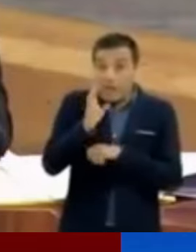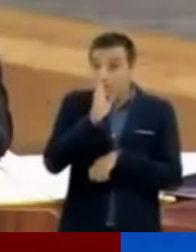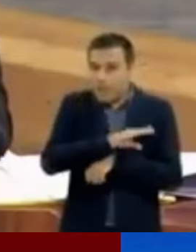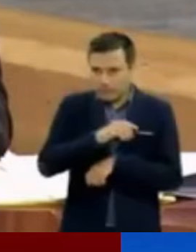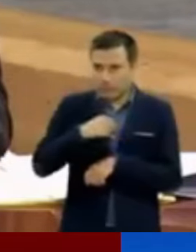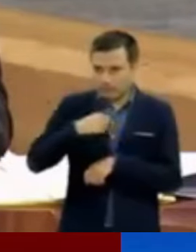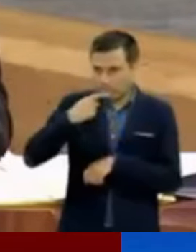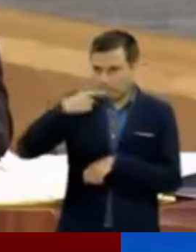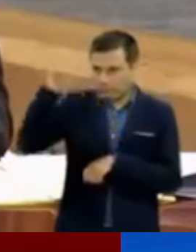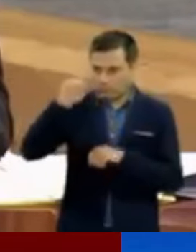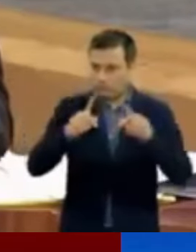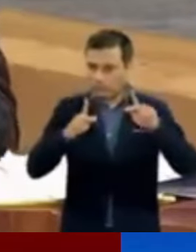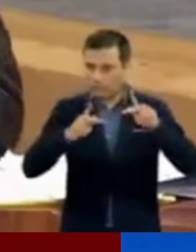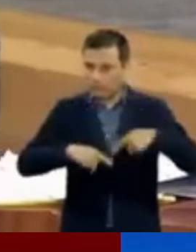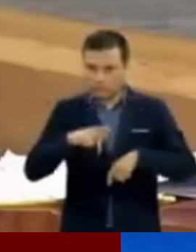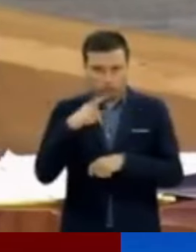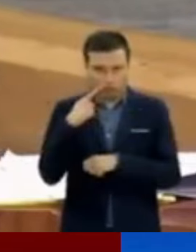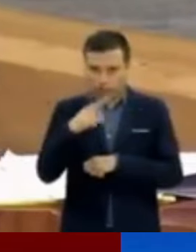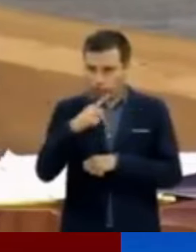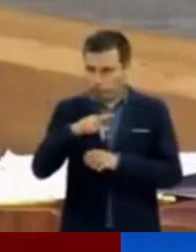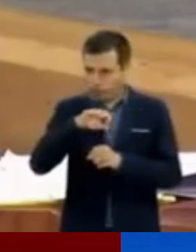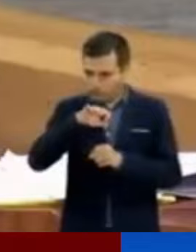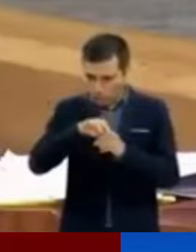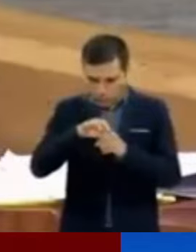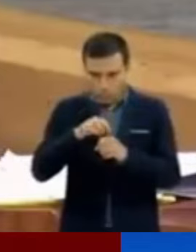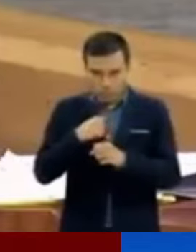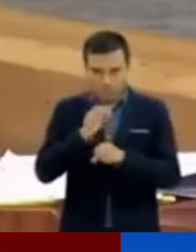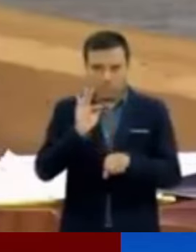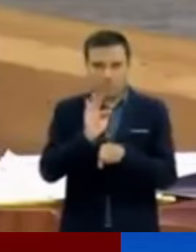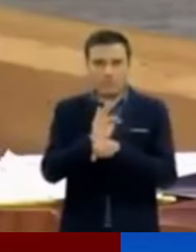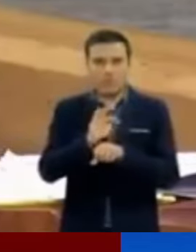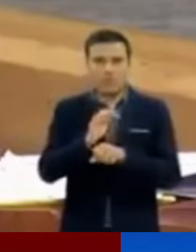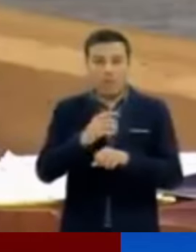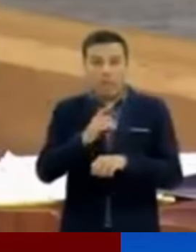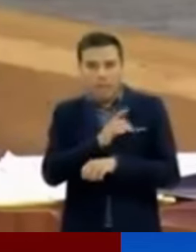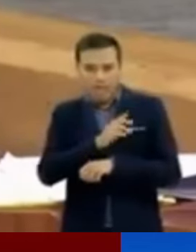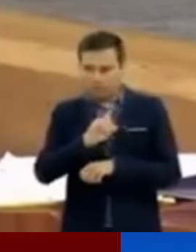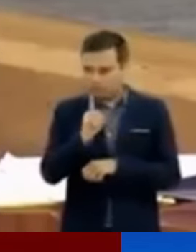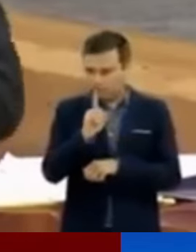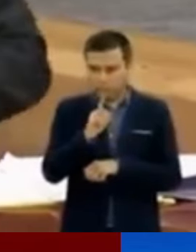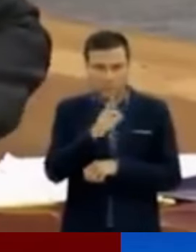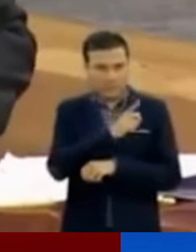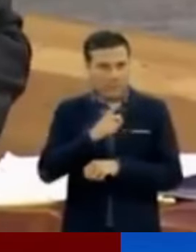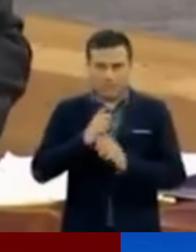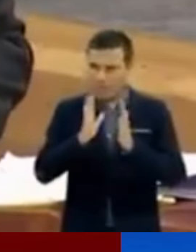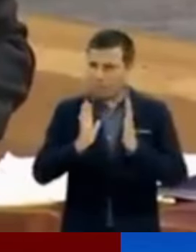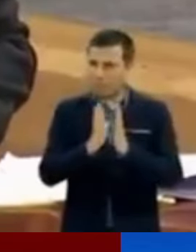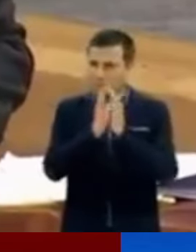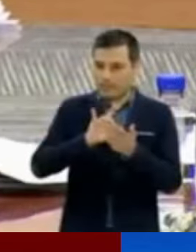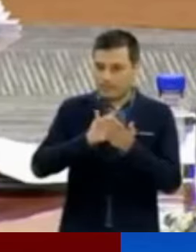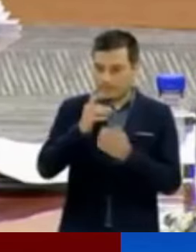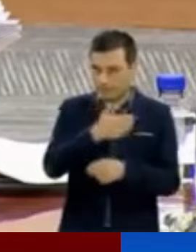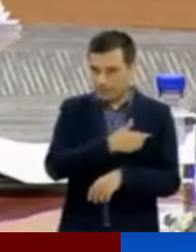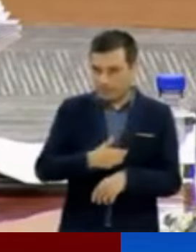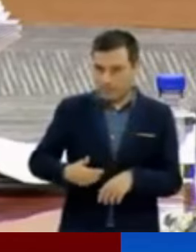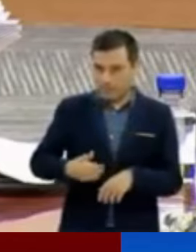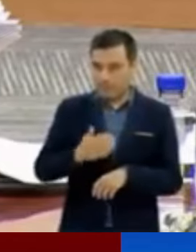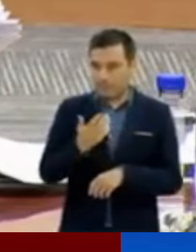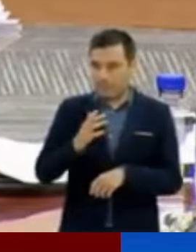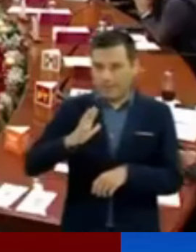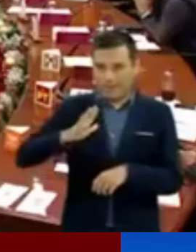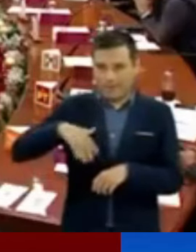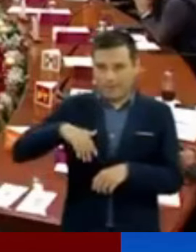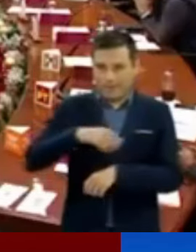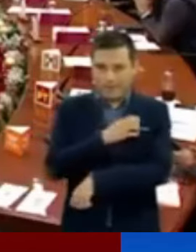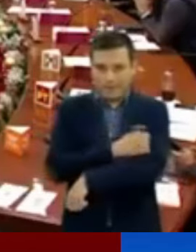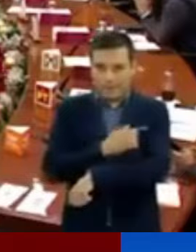y va a defender el voto, no con miedo, sino con convicción, porque la democracia no se negocia, sino que se defiende. Pues dado que mis